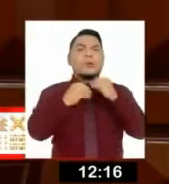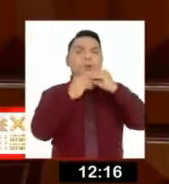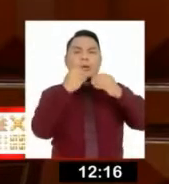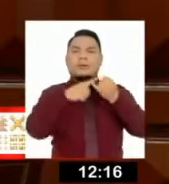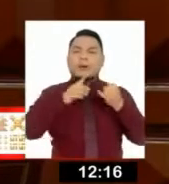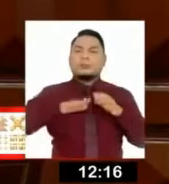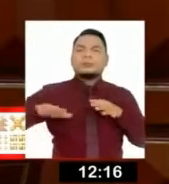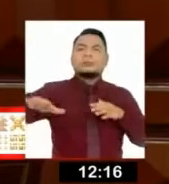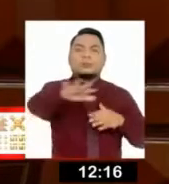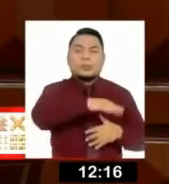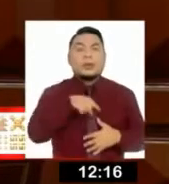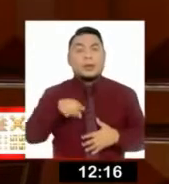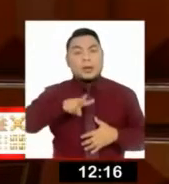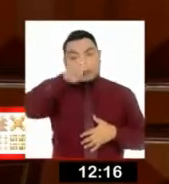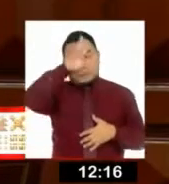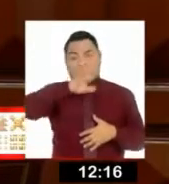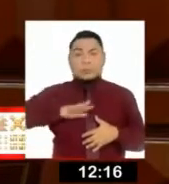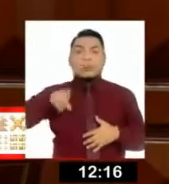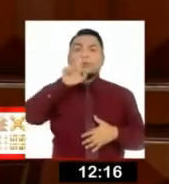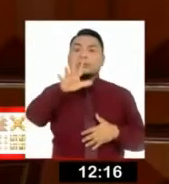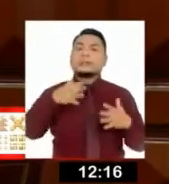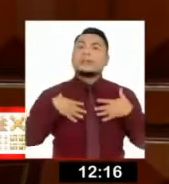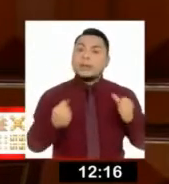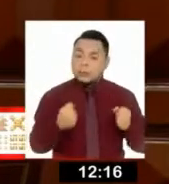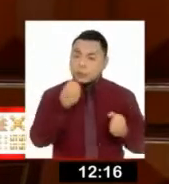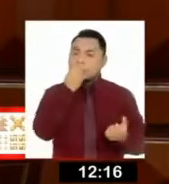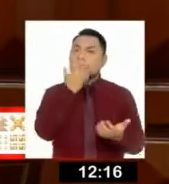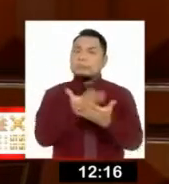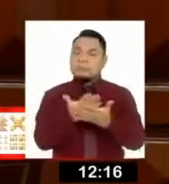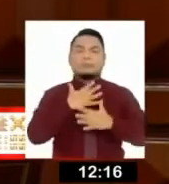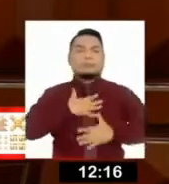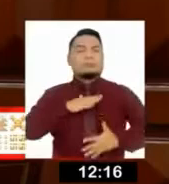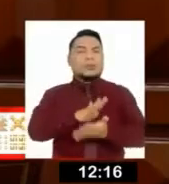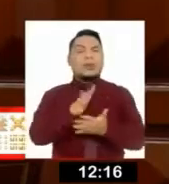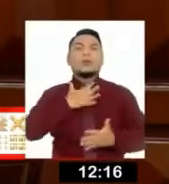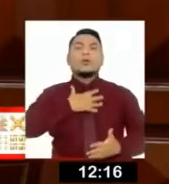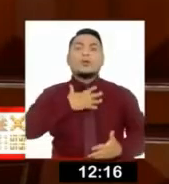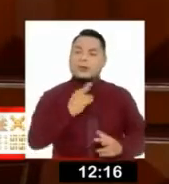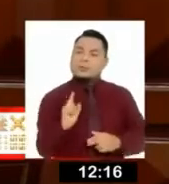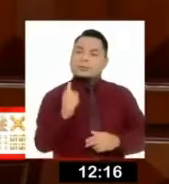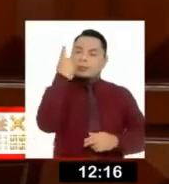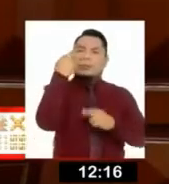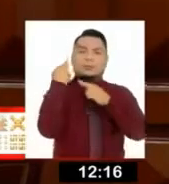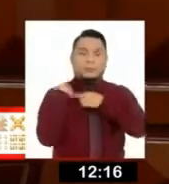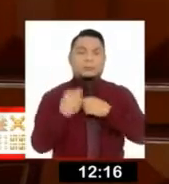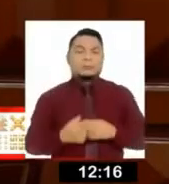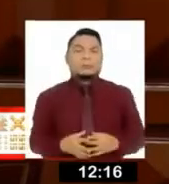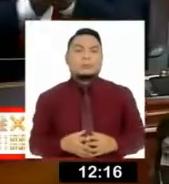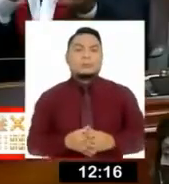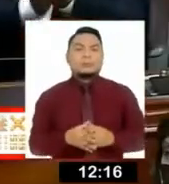peruanos y peruanas les digo que su salud y bienestar es nuestra prioridad.